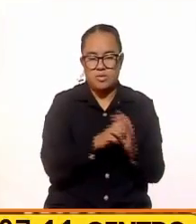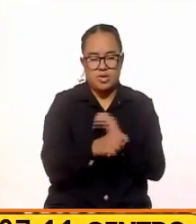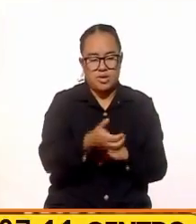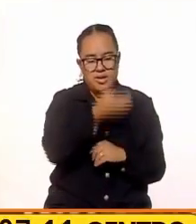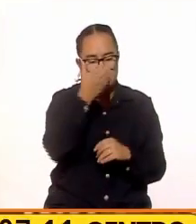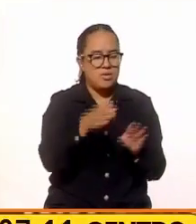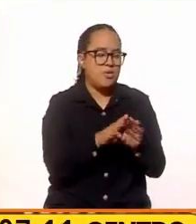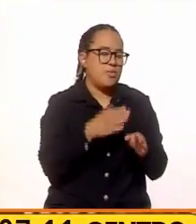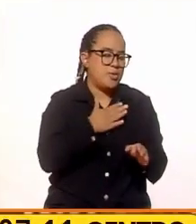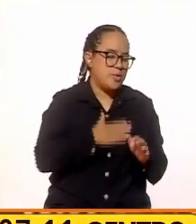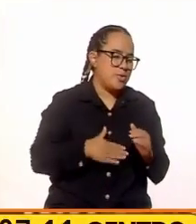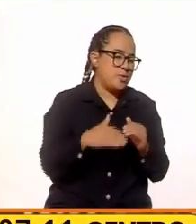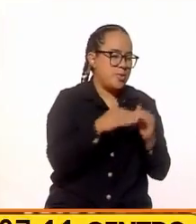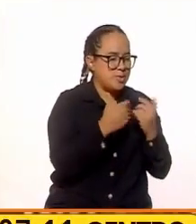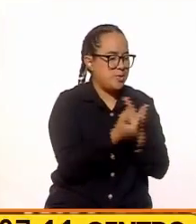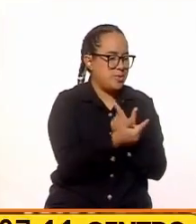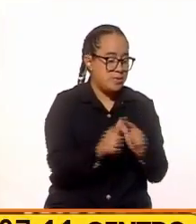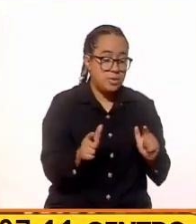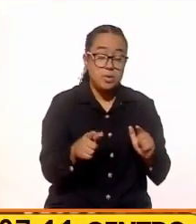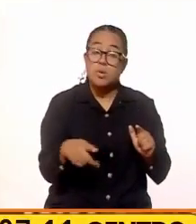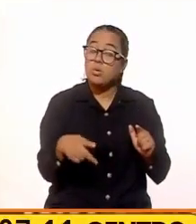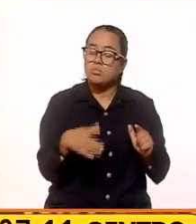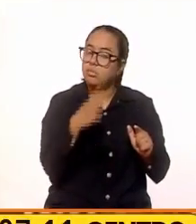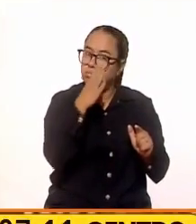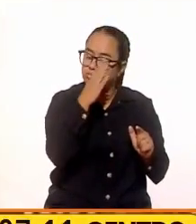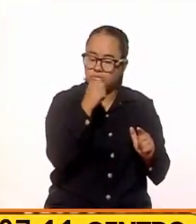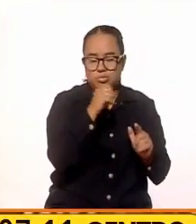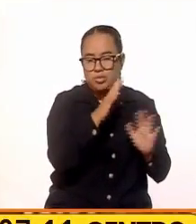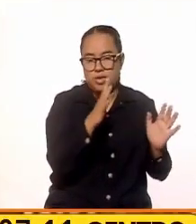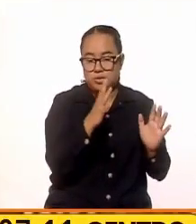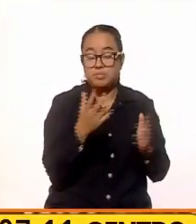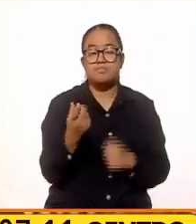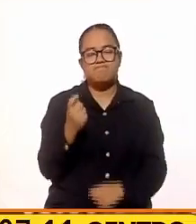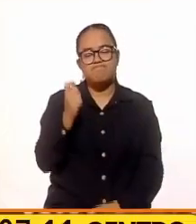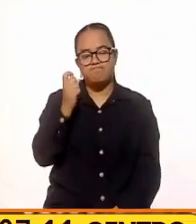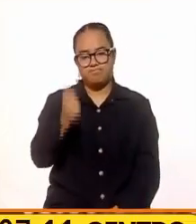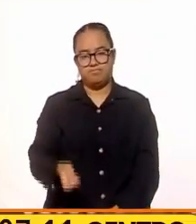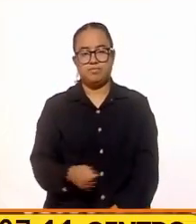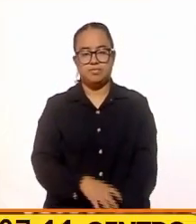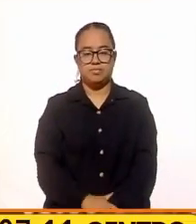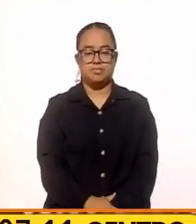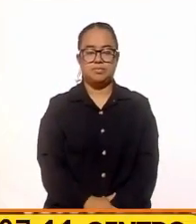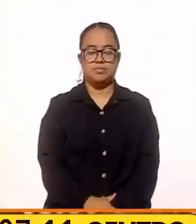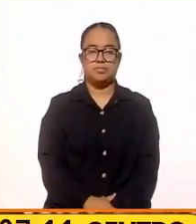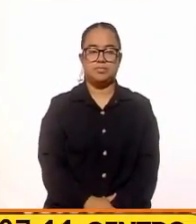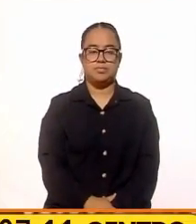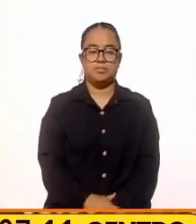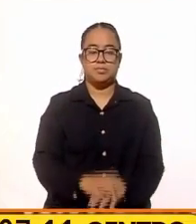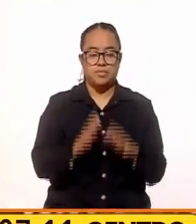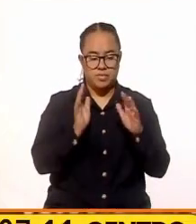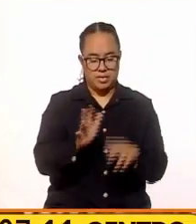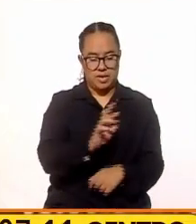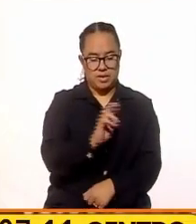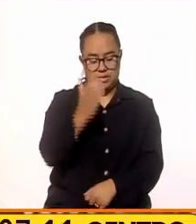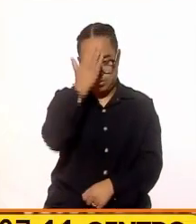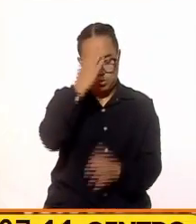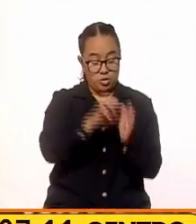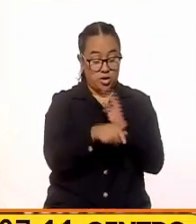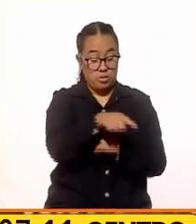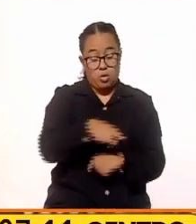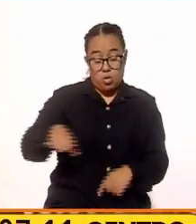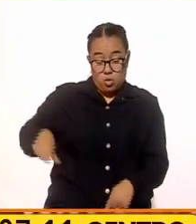democracia liberal. Sin embargo, es muy importante reconocer que incluso, aunque se reconociera como autoritario a un